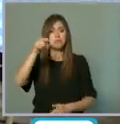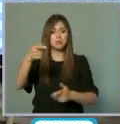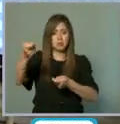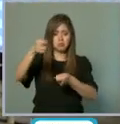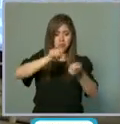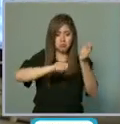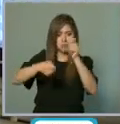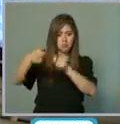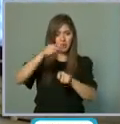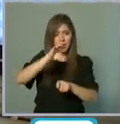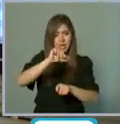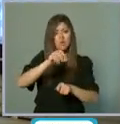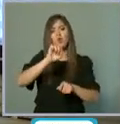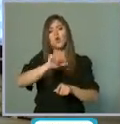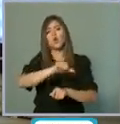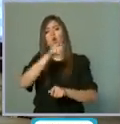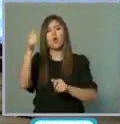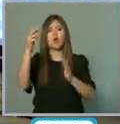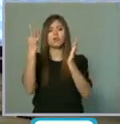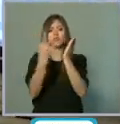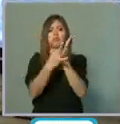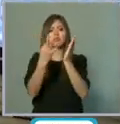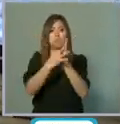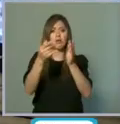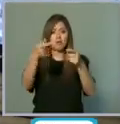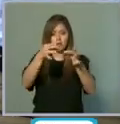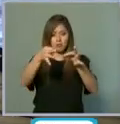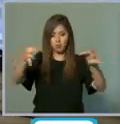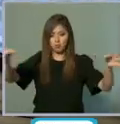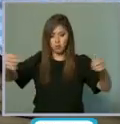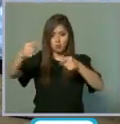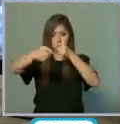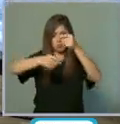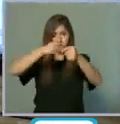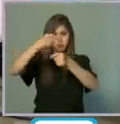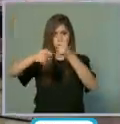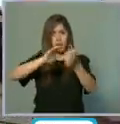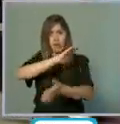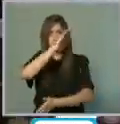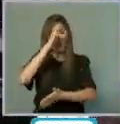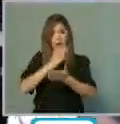carrizo y algunos amarres de alambre para confinar el material.